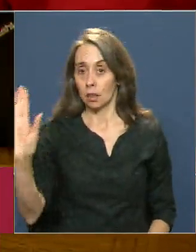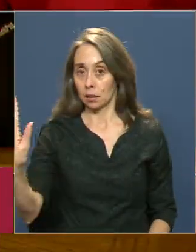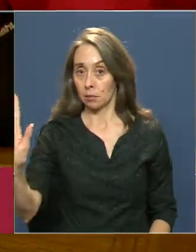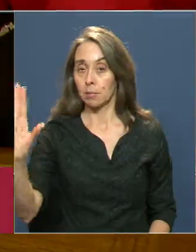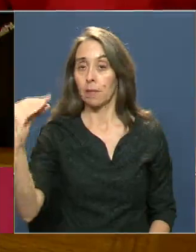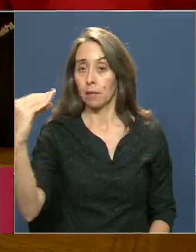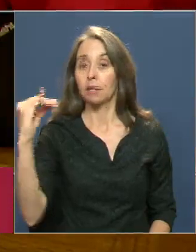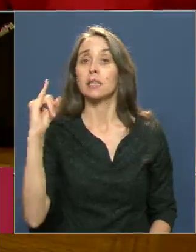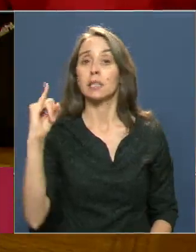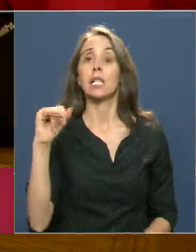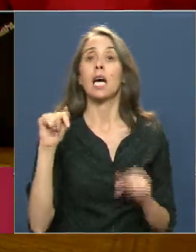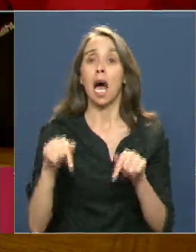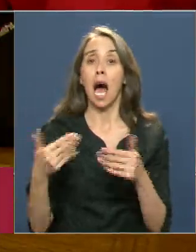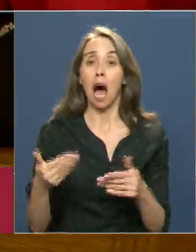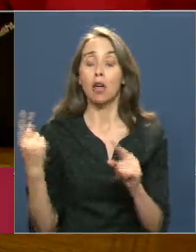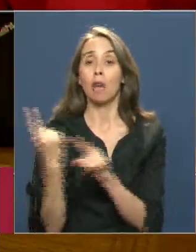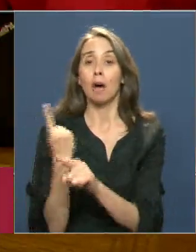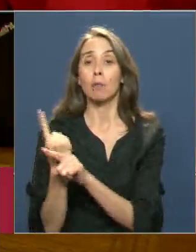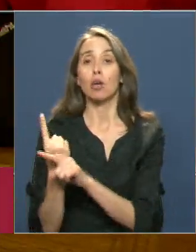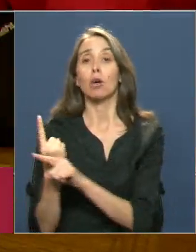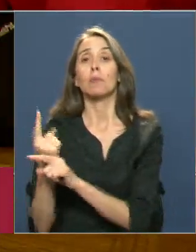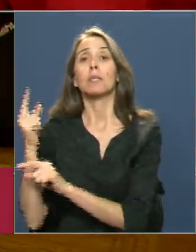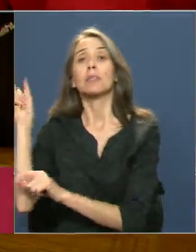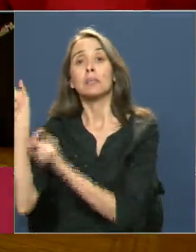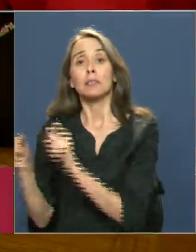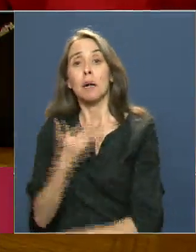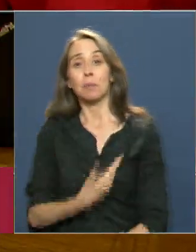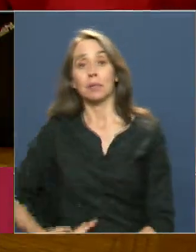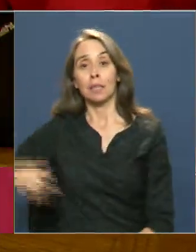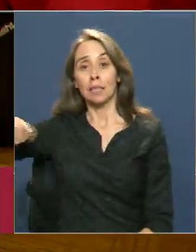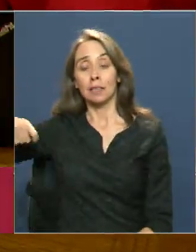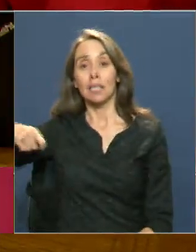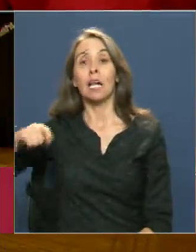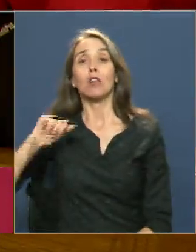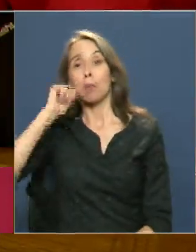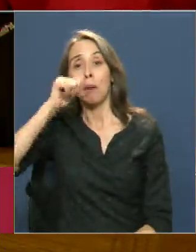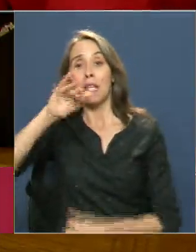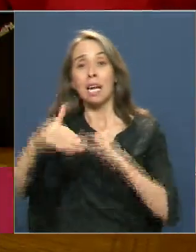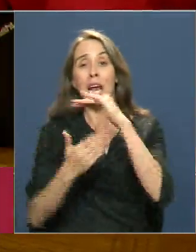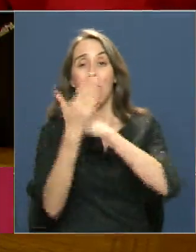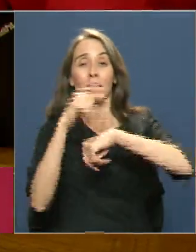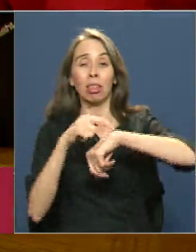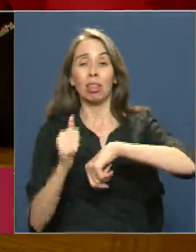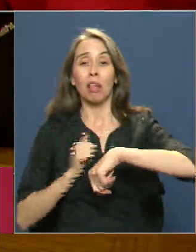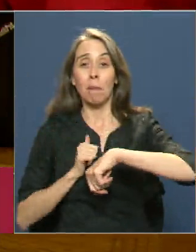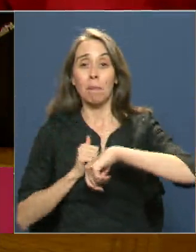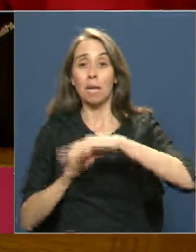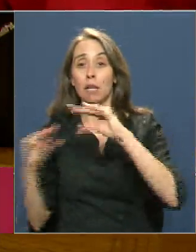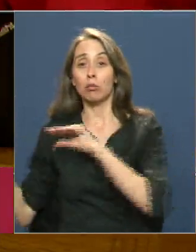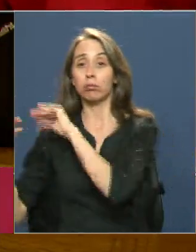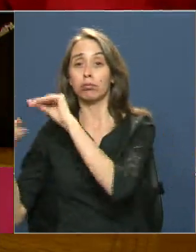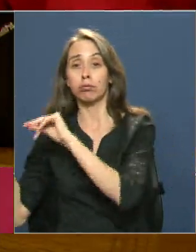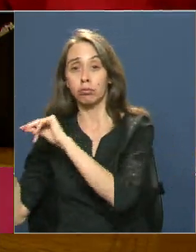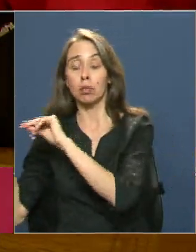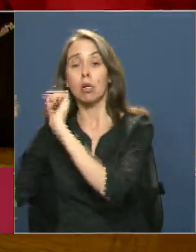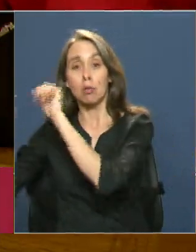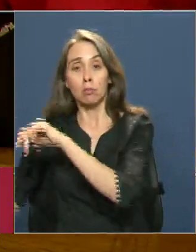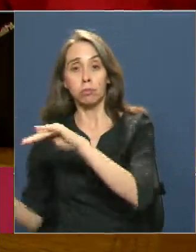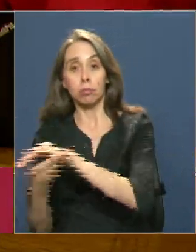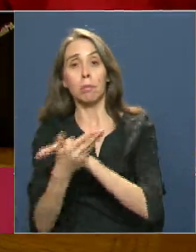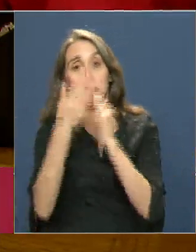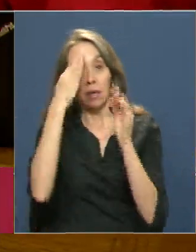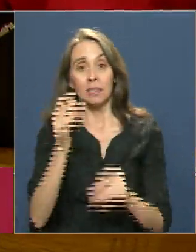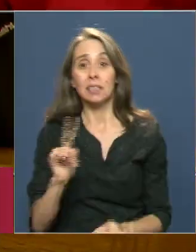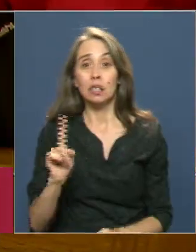Pero lo que vamos a conversar ahora con el Senado es que lo puedan ver muy temprano en la mañana para poder resolverlo de inmediato. Si no es así, si